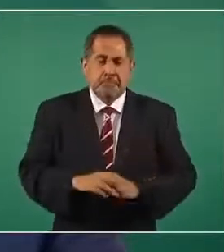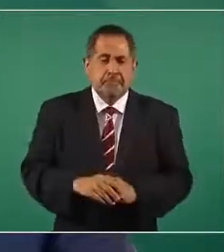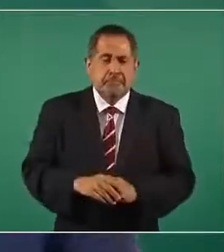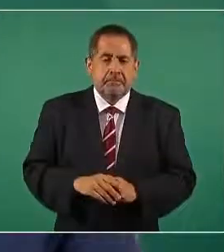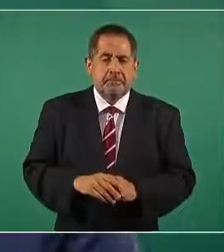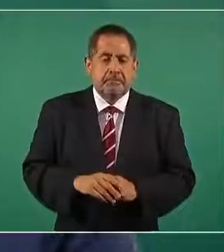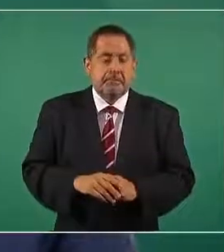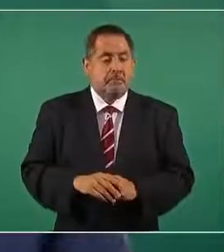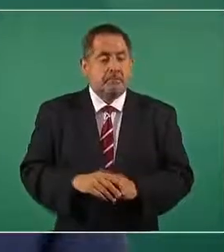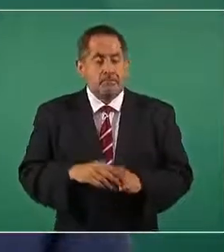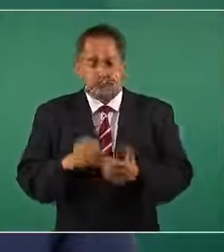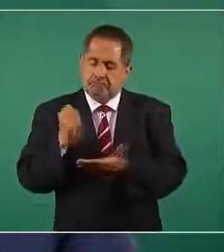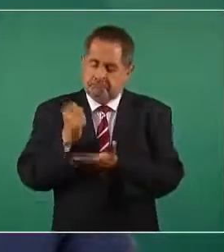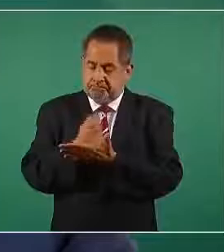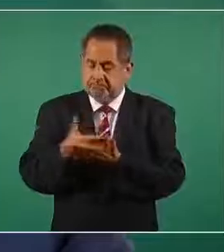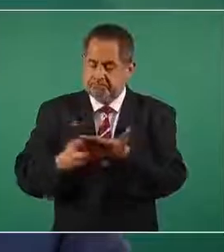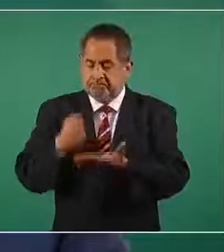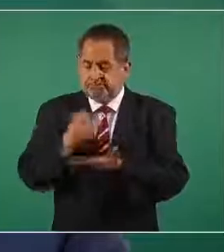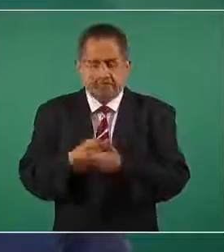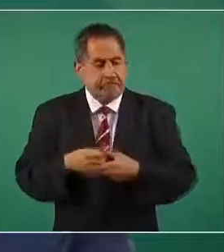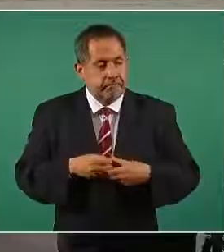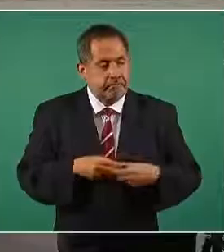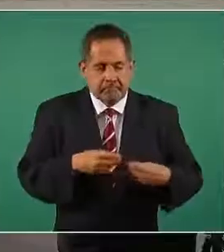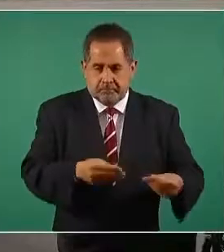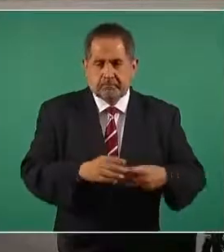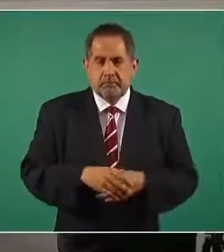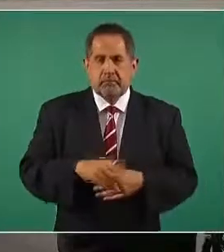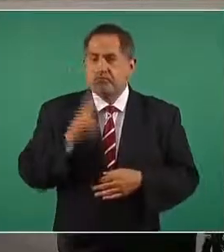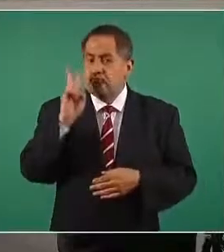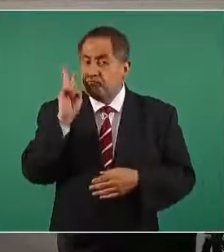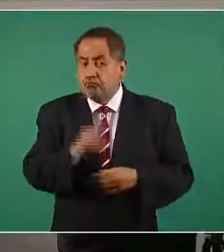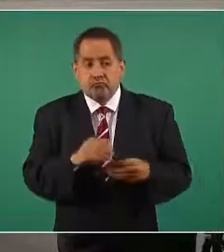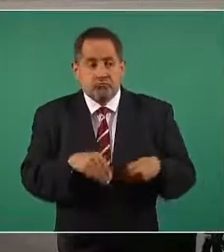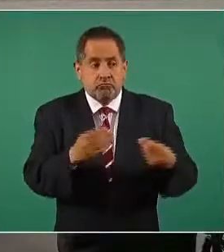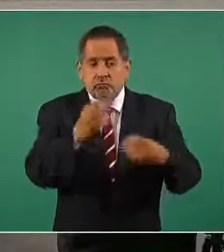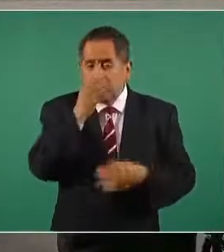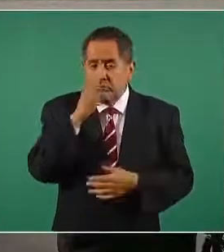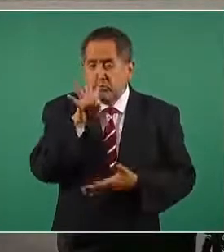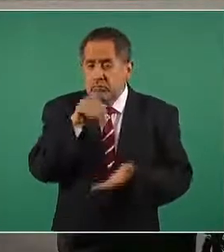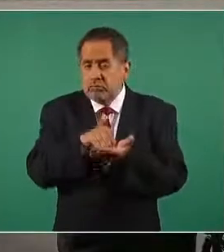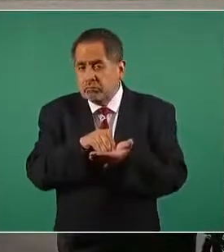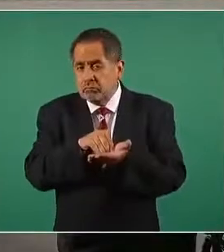y en la ejecución les entregaron 4,000,